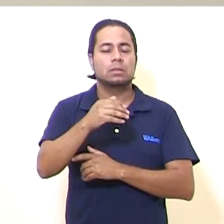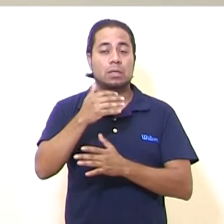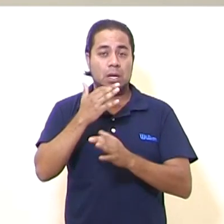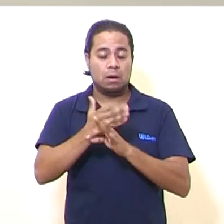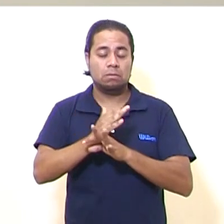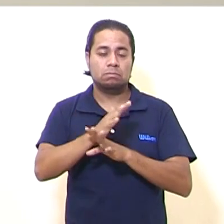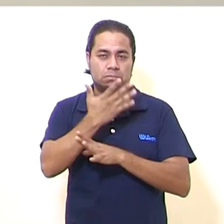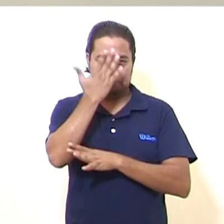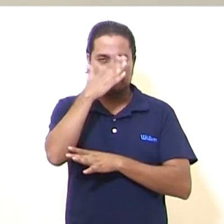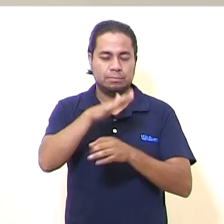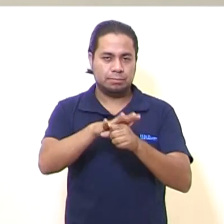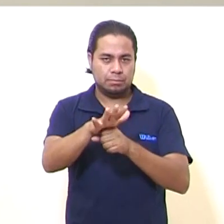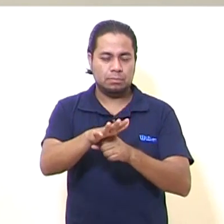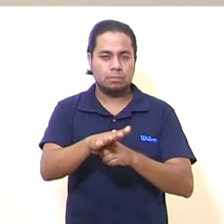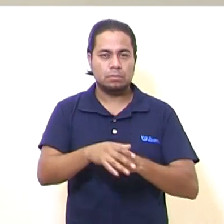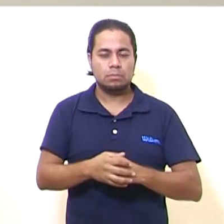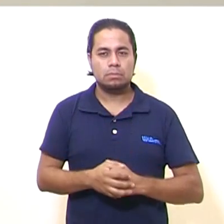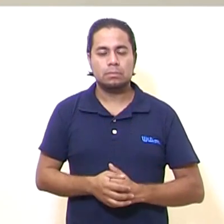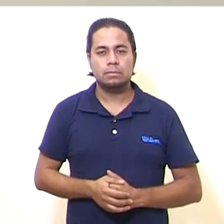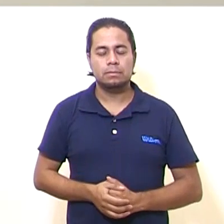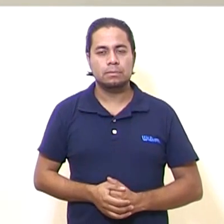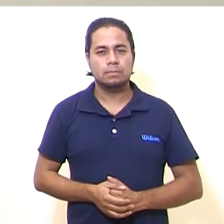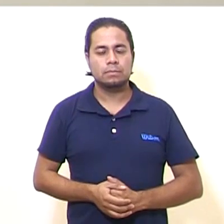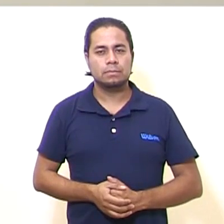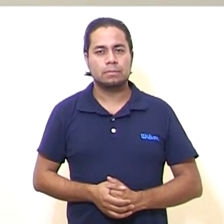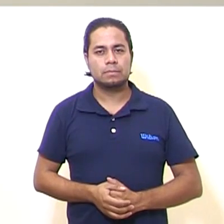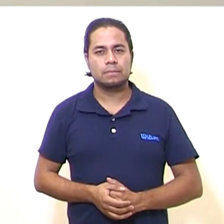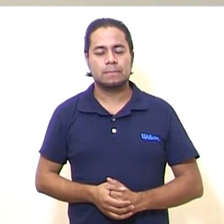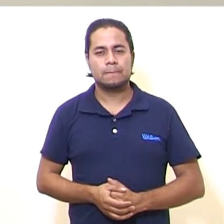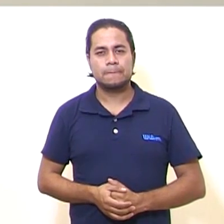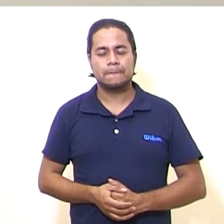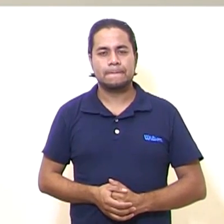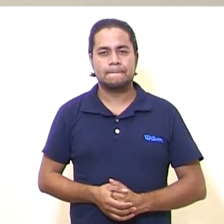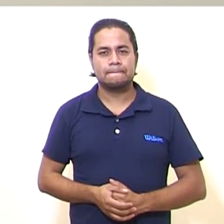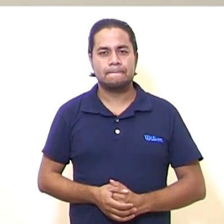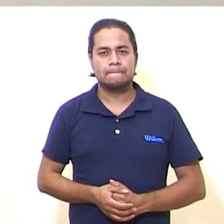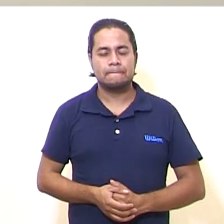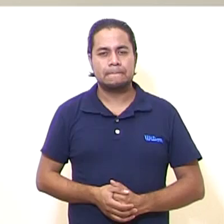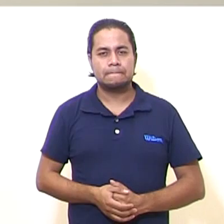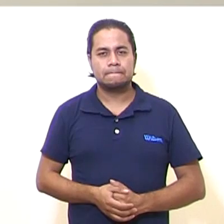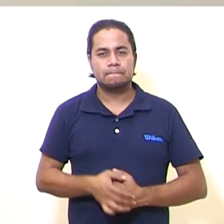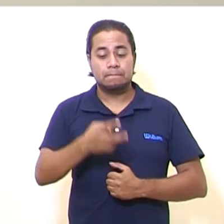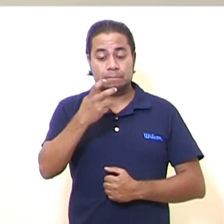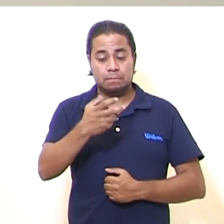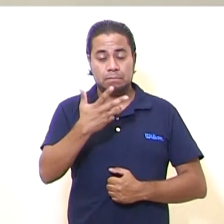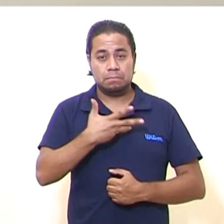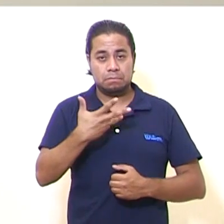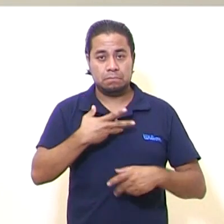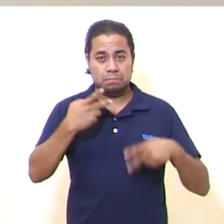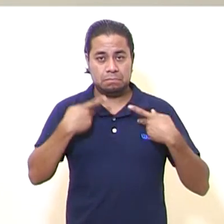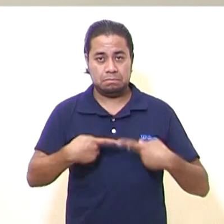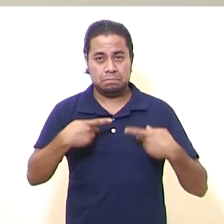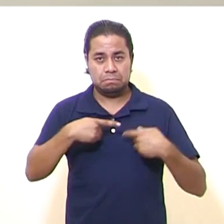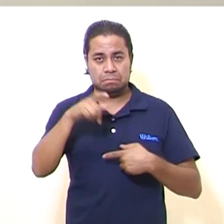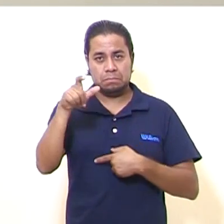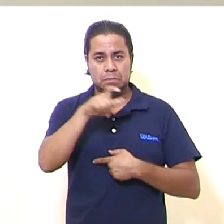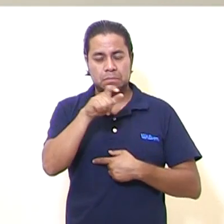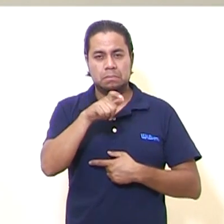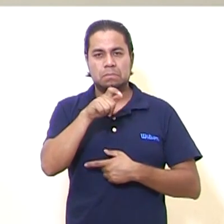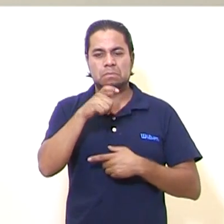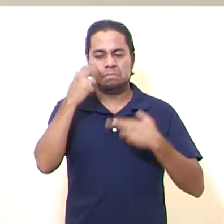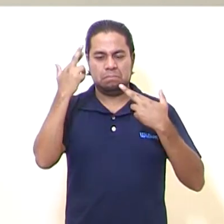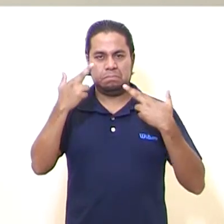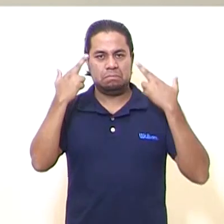ahorita conocemos. Para eso vino una persona en el tiempo de